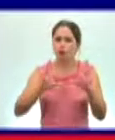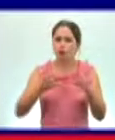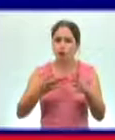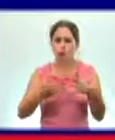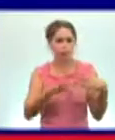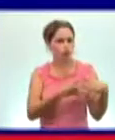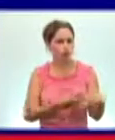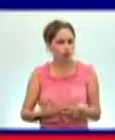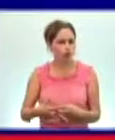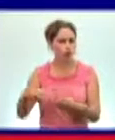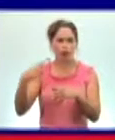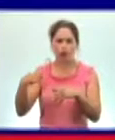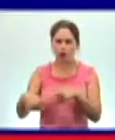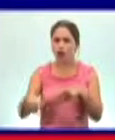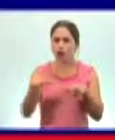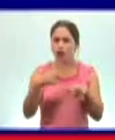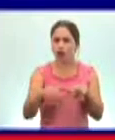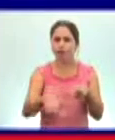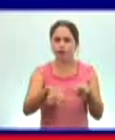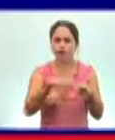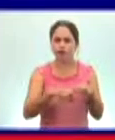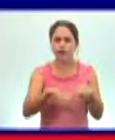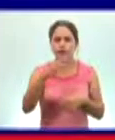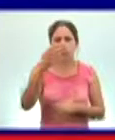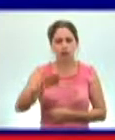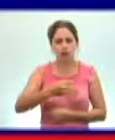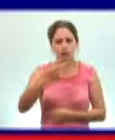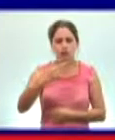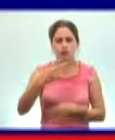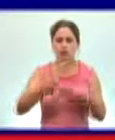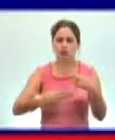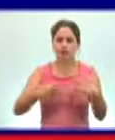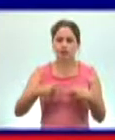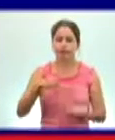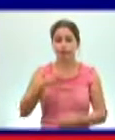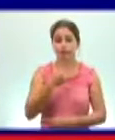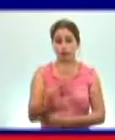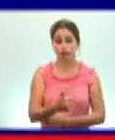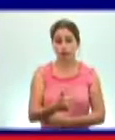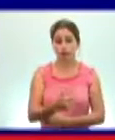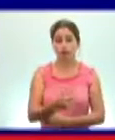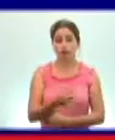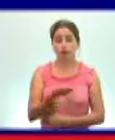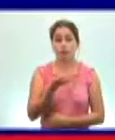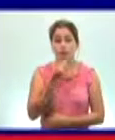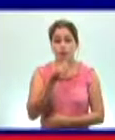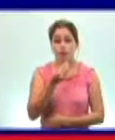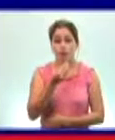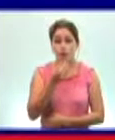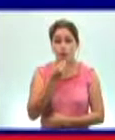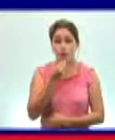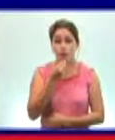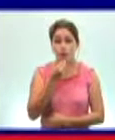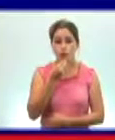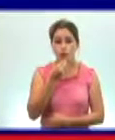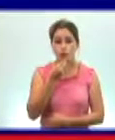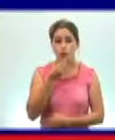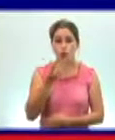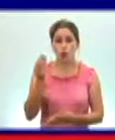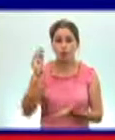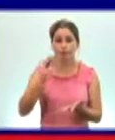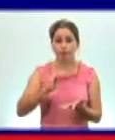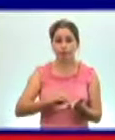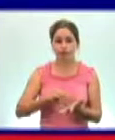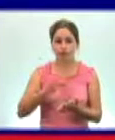esa influencia y siempre en función de sus contextos, pues pudo legar a nuestro proceso revolucionario